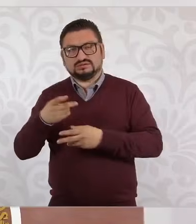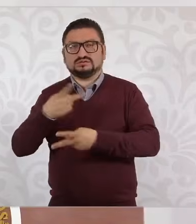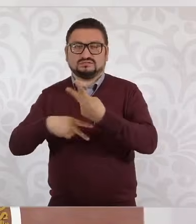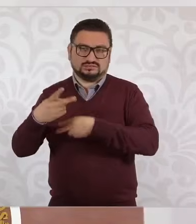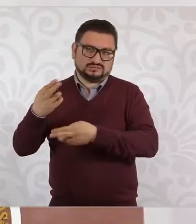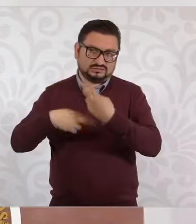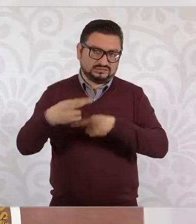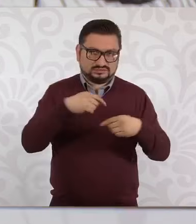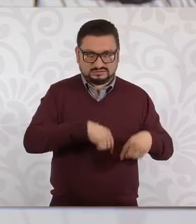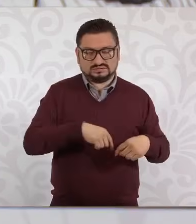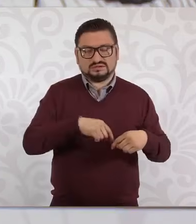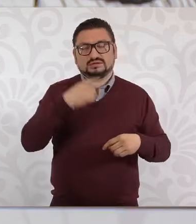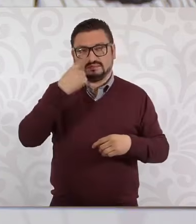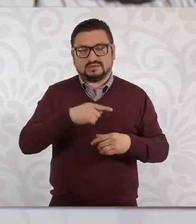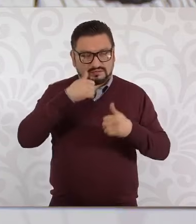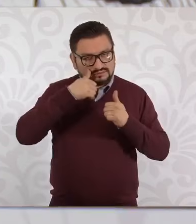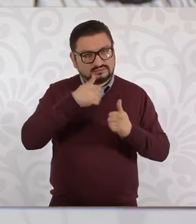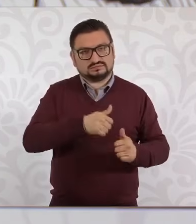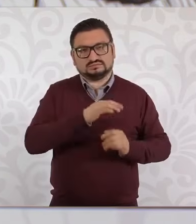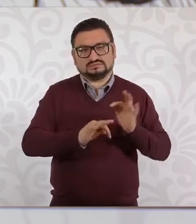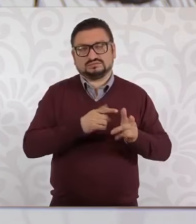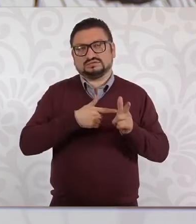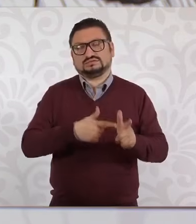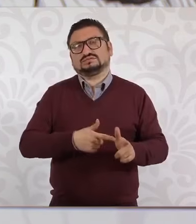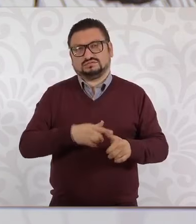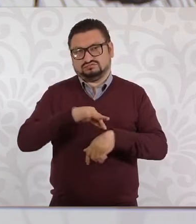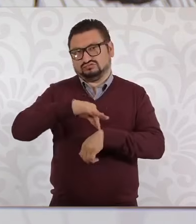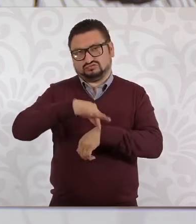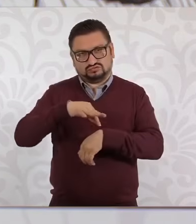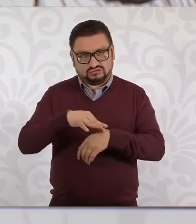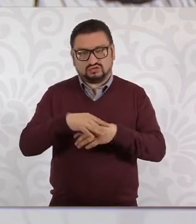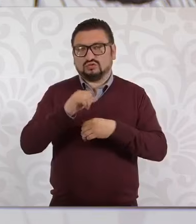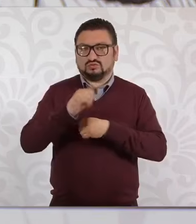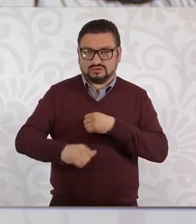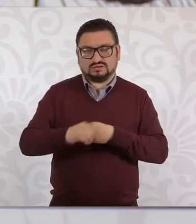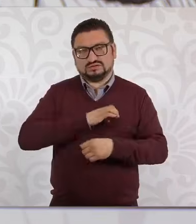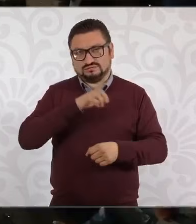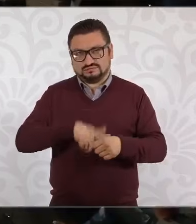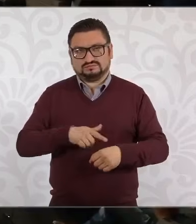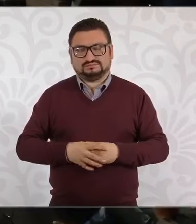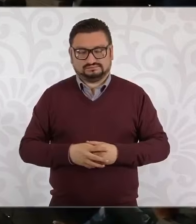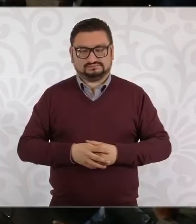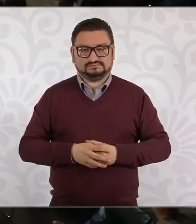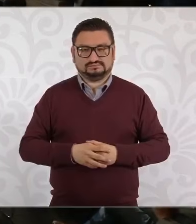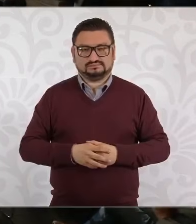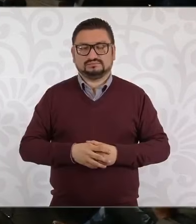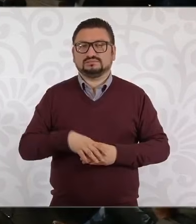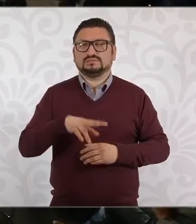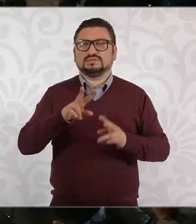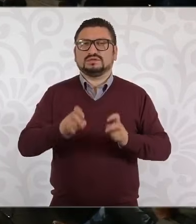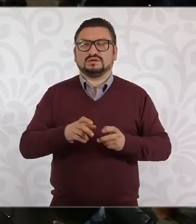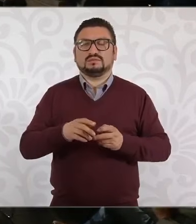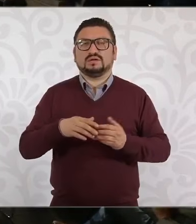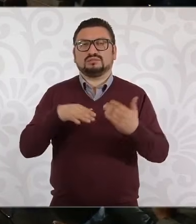regresar a sus lugares para poder atender las consultas y las operaciones especializadas. Sobre las